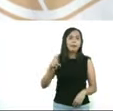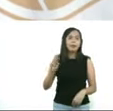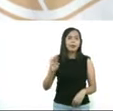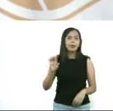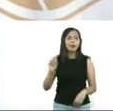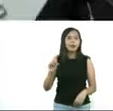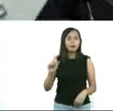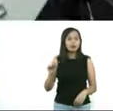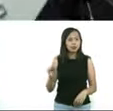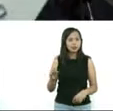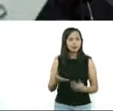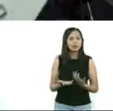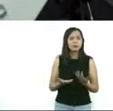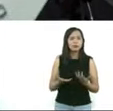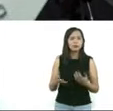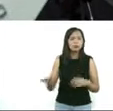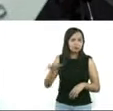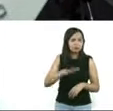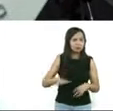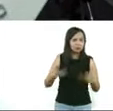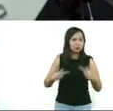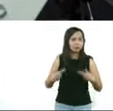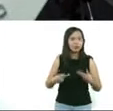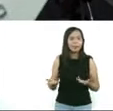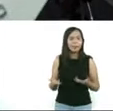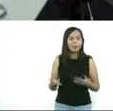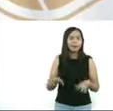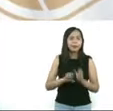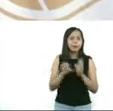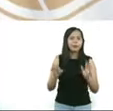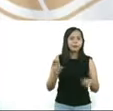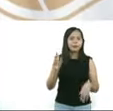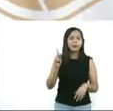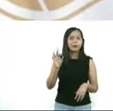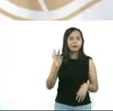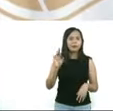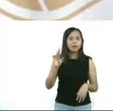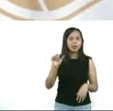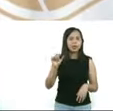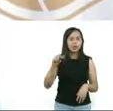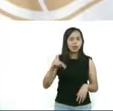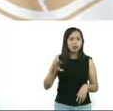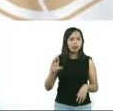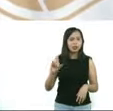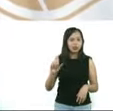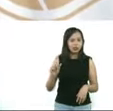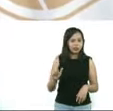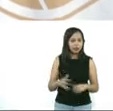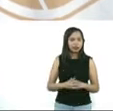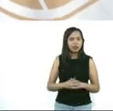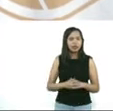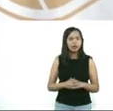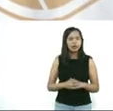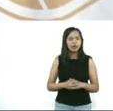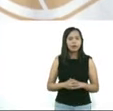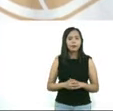Electricité de Francia, o Electricidad de Francia, para decirlo en castellano, en español,